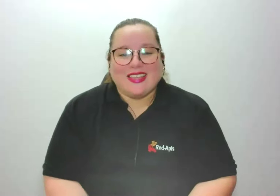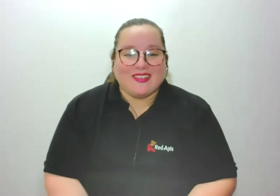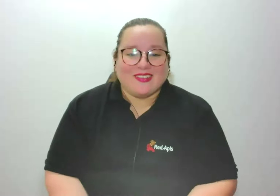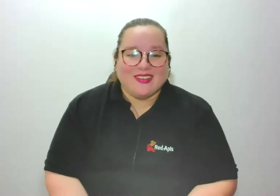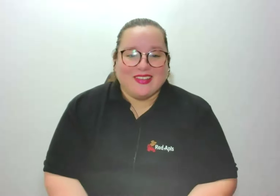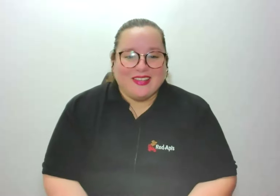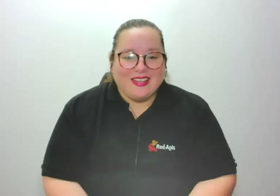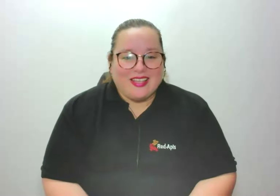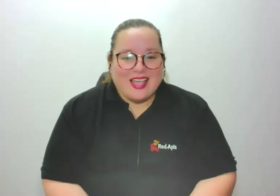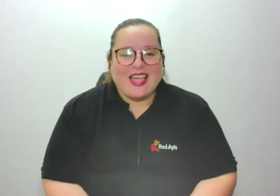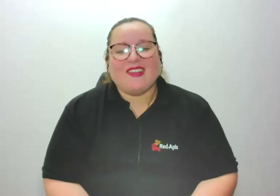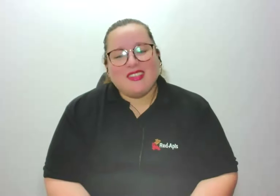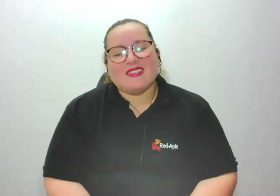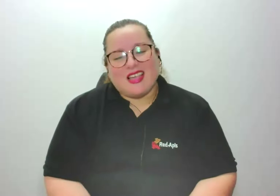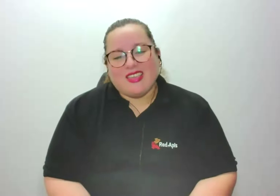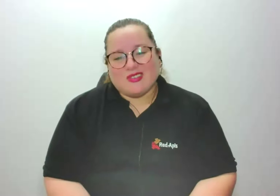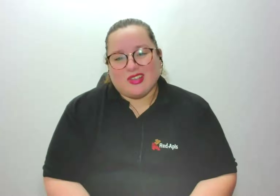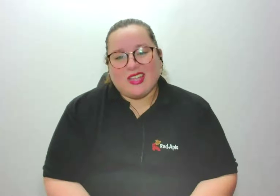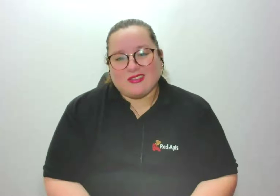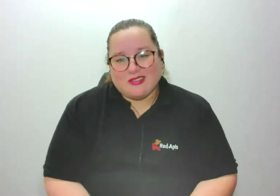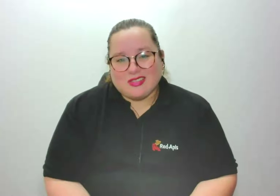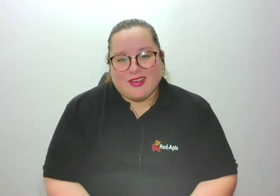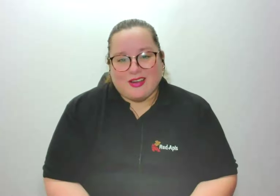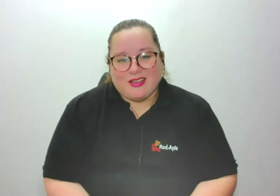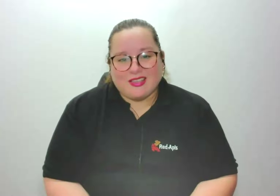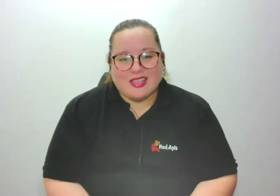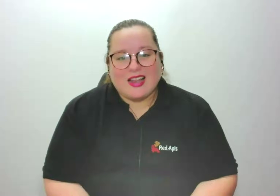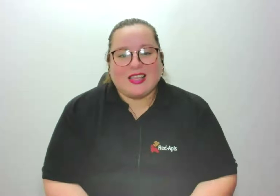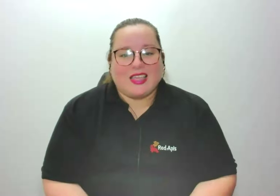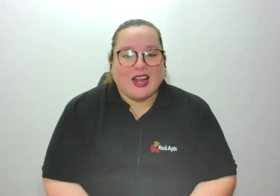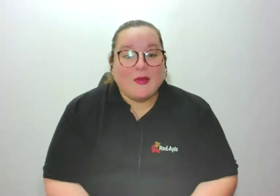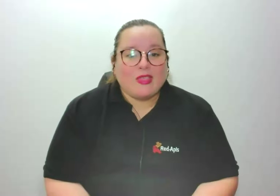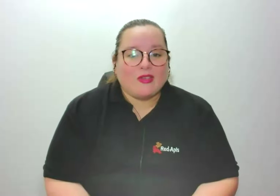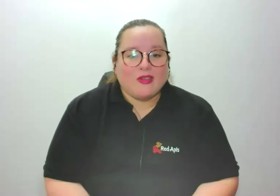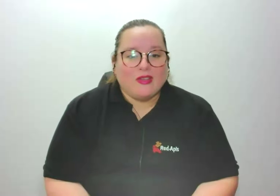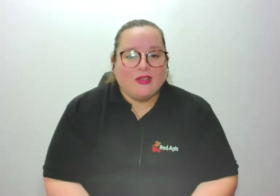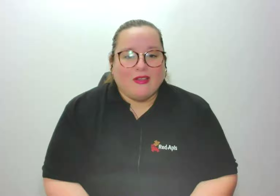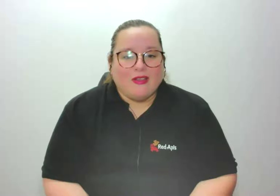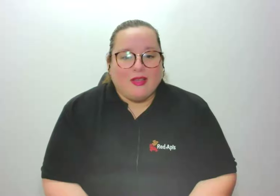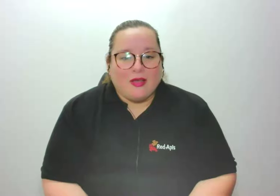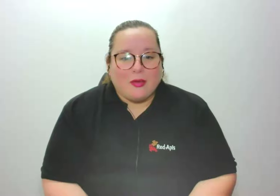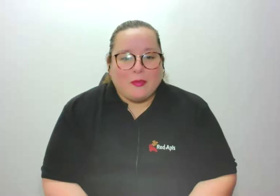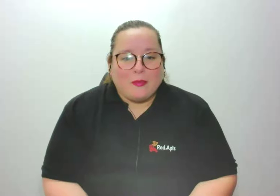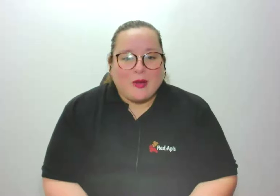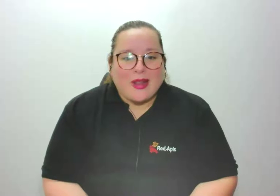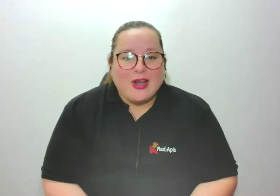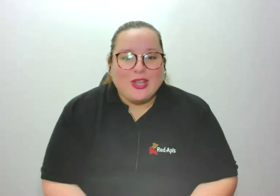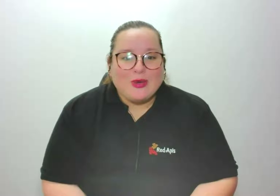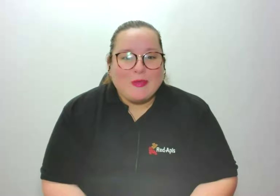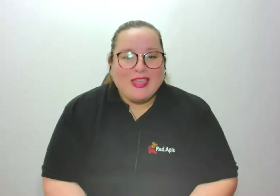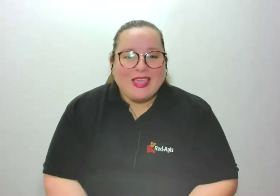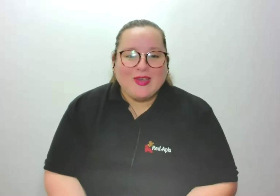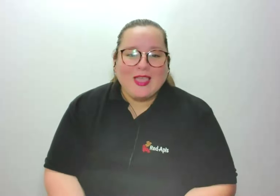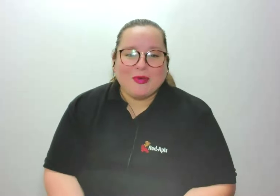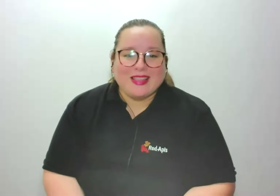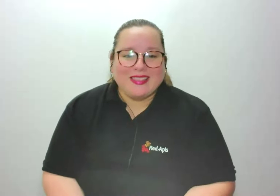de un conejito. Ay, los niños saben que eso es conejo, sí lo saben, que salta, que es rápido, pero para los niños